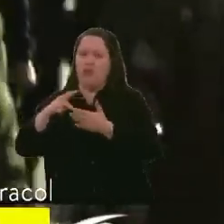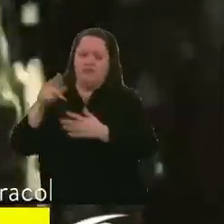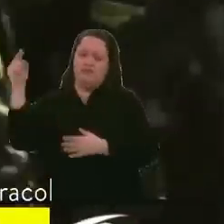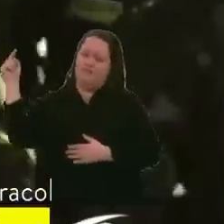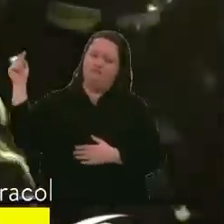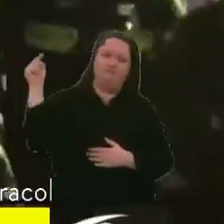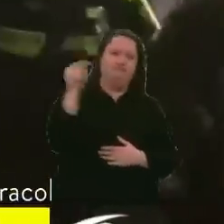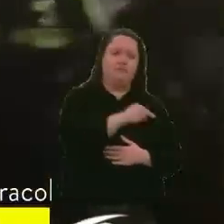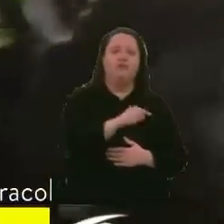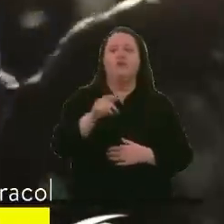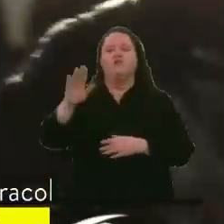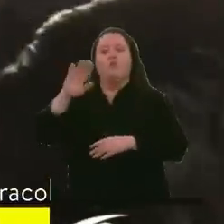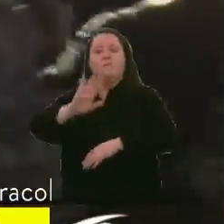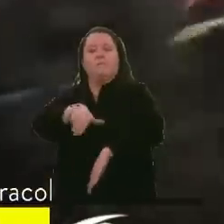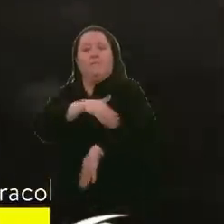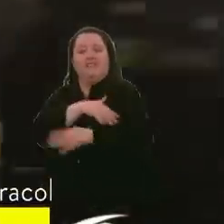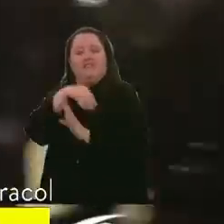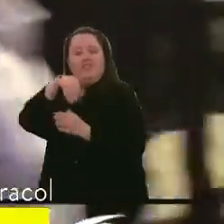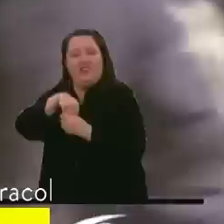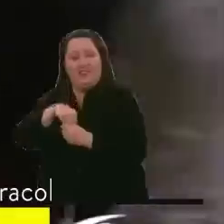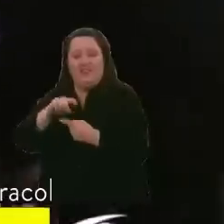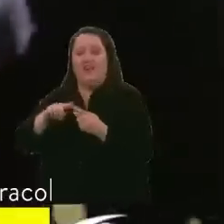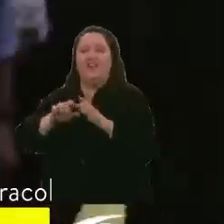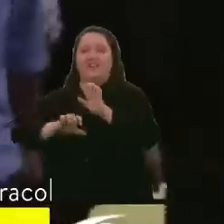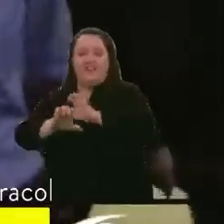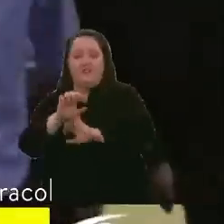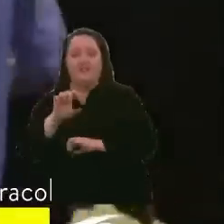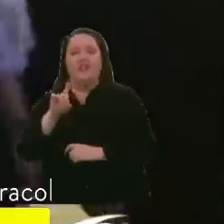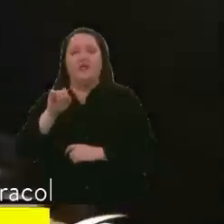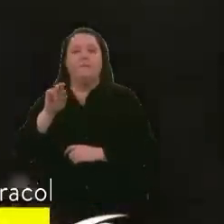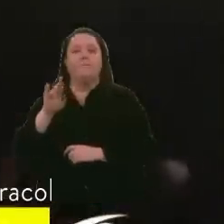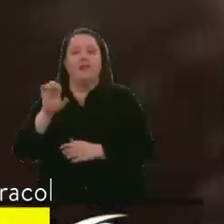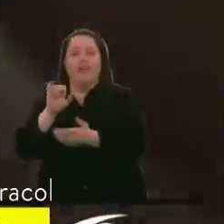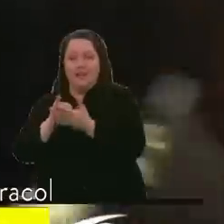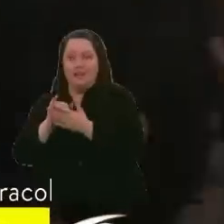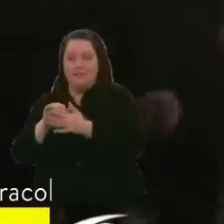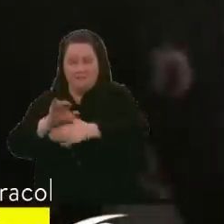en compañía de los ministros del Interior, Defensa y el DAPRE.